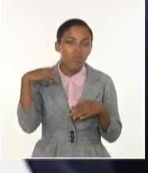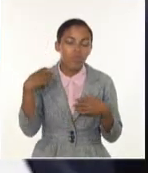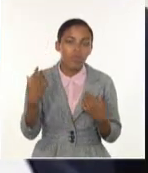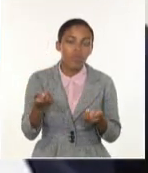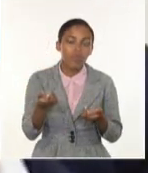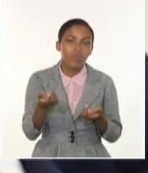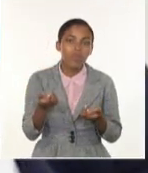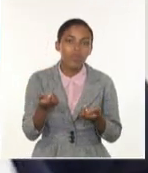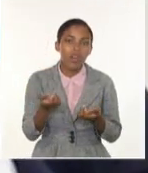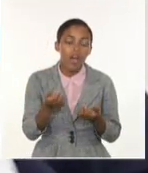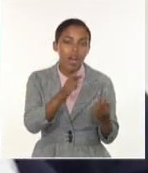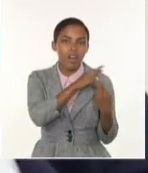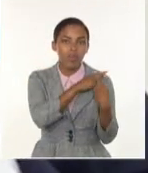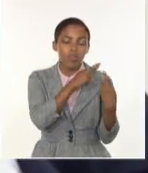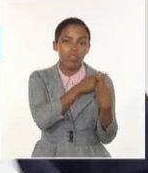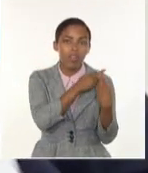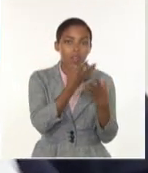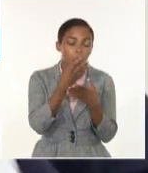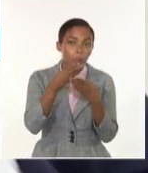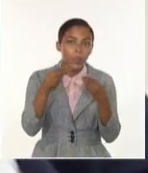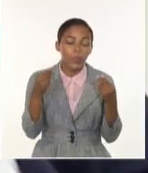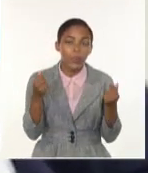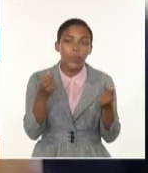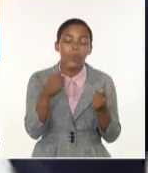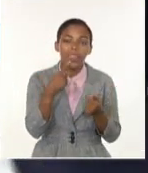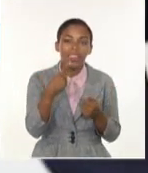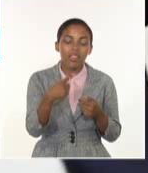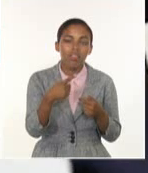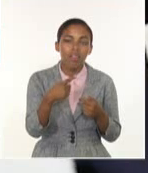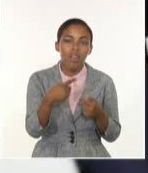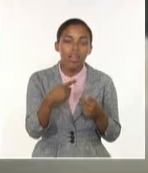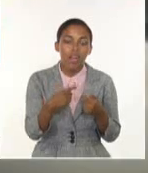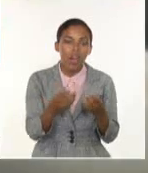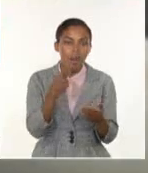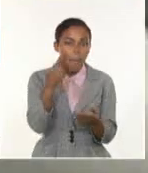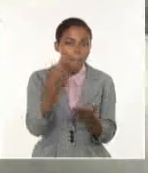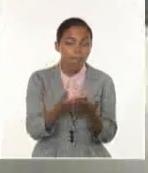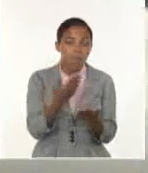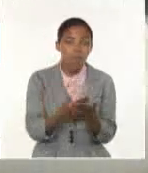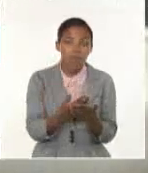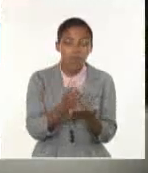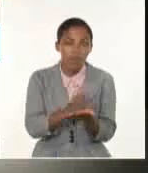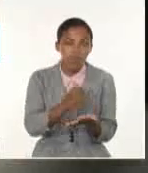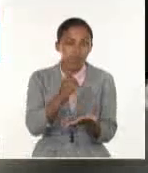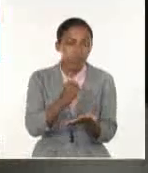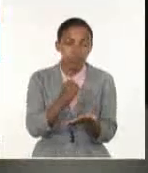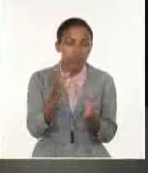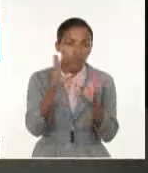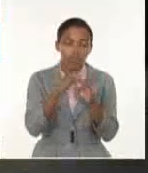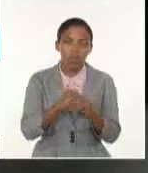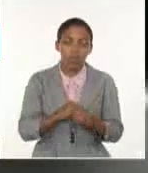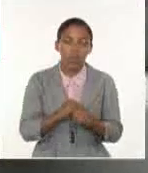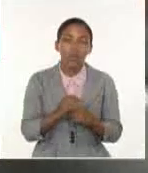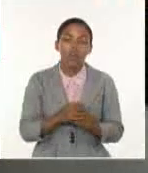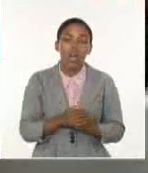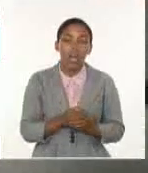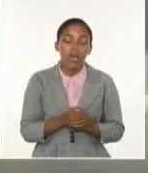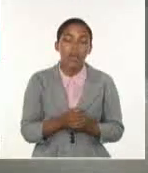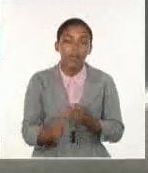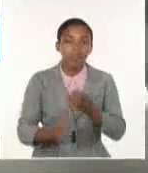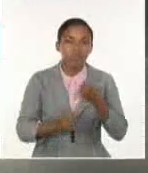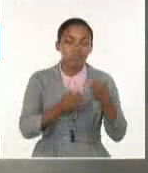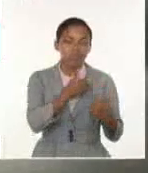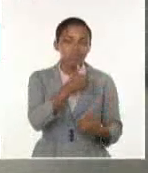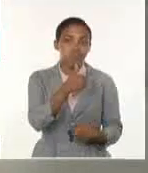de las desapariciones y alegó que no existen evidencias para asegurarlo. Sin embargo, recordó que militares presuntamente vinculados con el